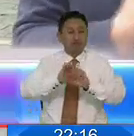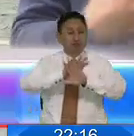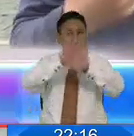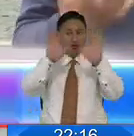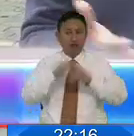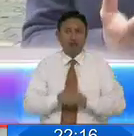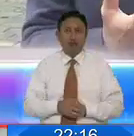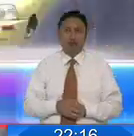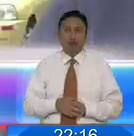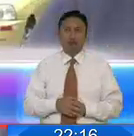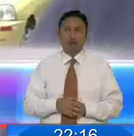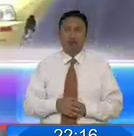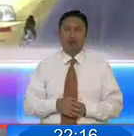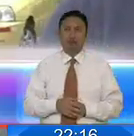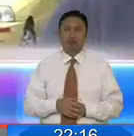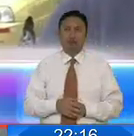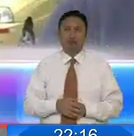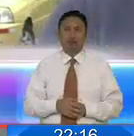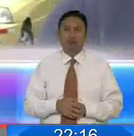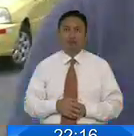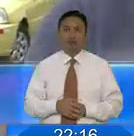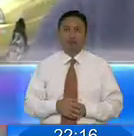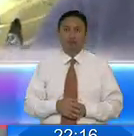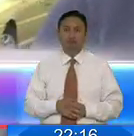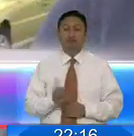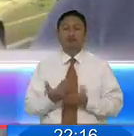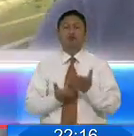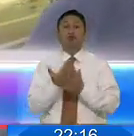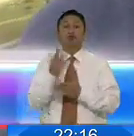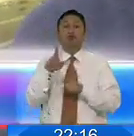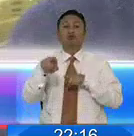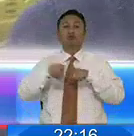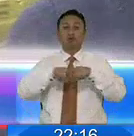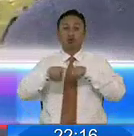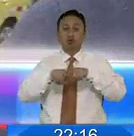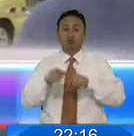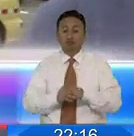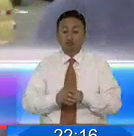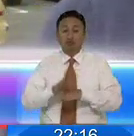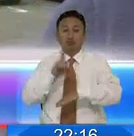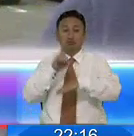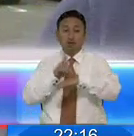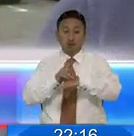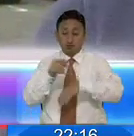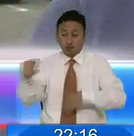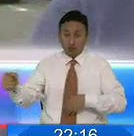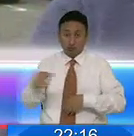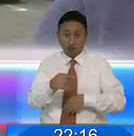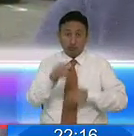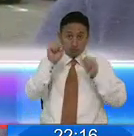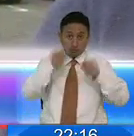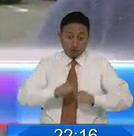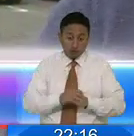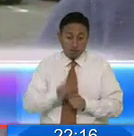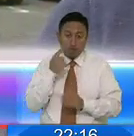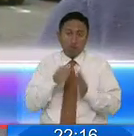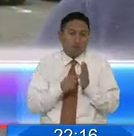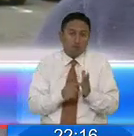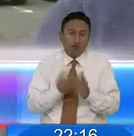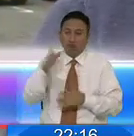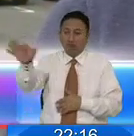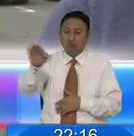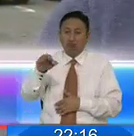normado por la ley bajo una modalidad de un concurso y que aquellos médicos que vayan a cubrir esas plásticas plazas sean